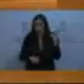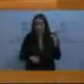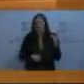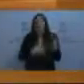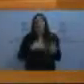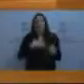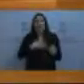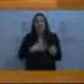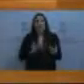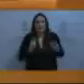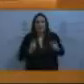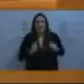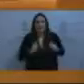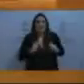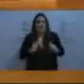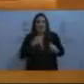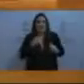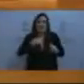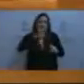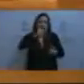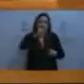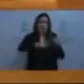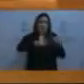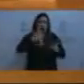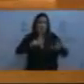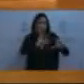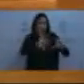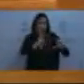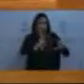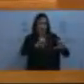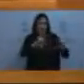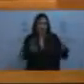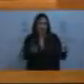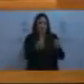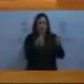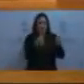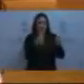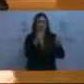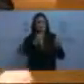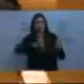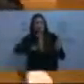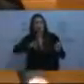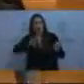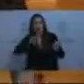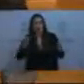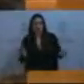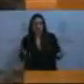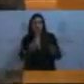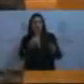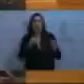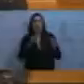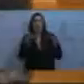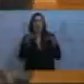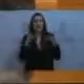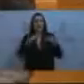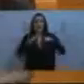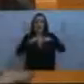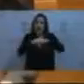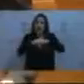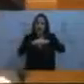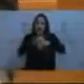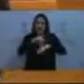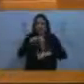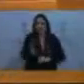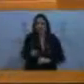mejoraría usted la vida de unos 1.000 usuarios del Área 1 y también del Área 3, mejoraría la asistencia en red, me refiero